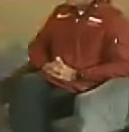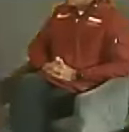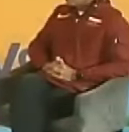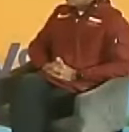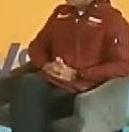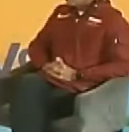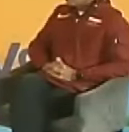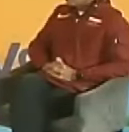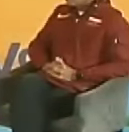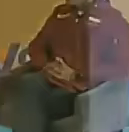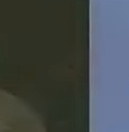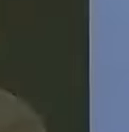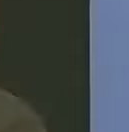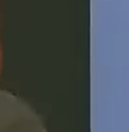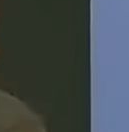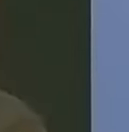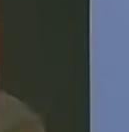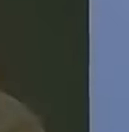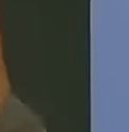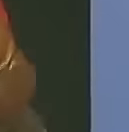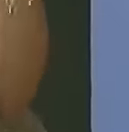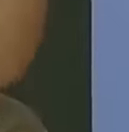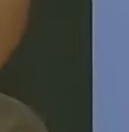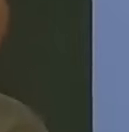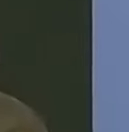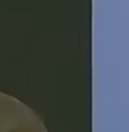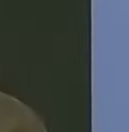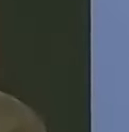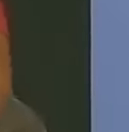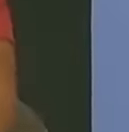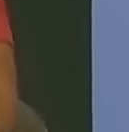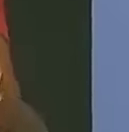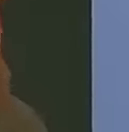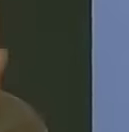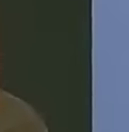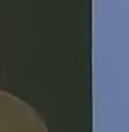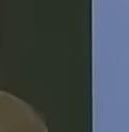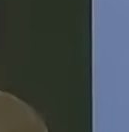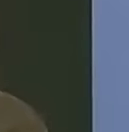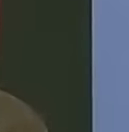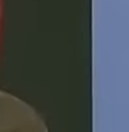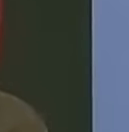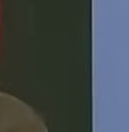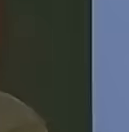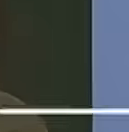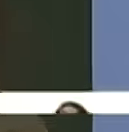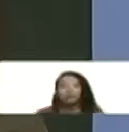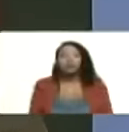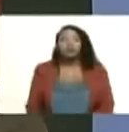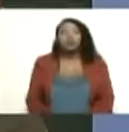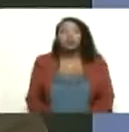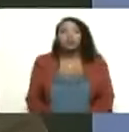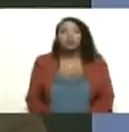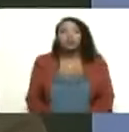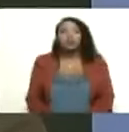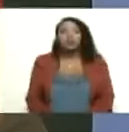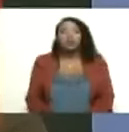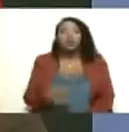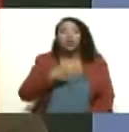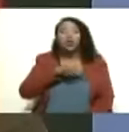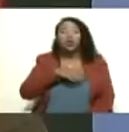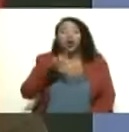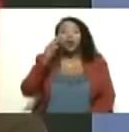través de sus canciones en gaita en reggaetón en rap en calixo en dembou hemos escuchado